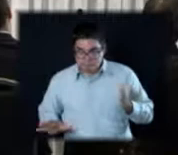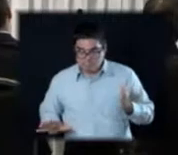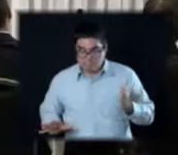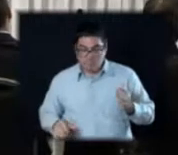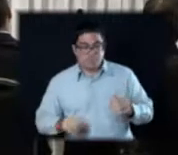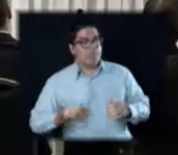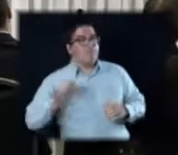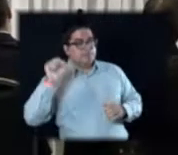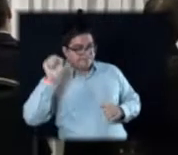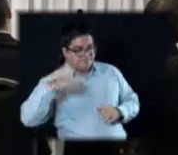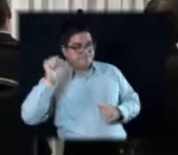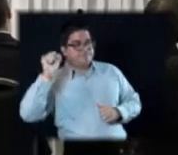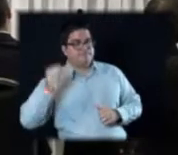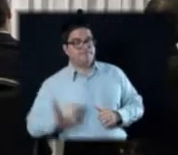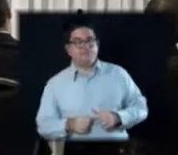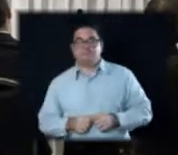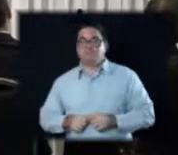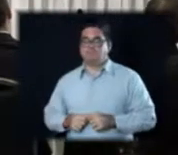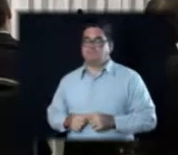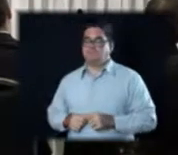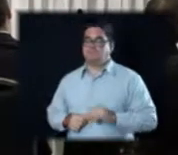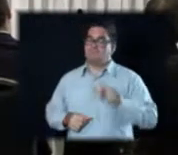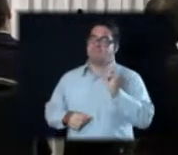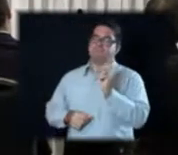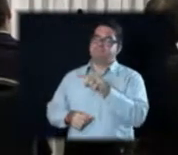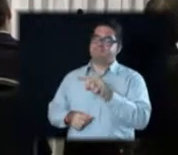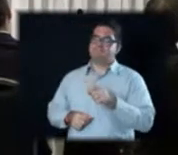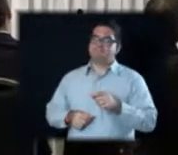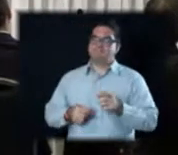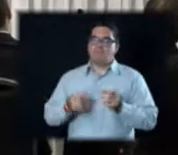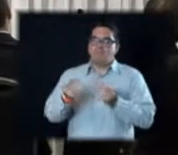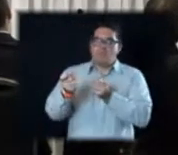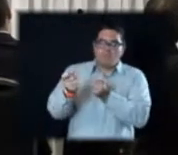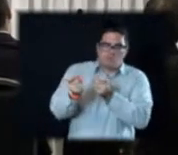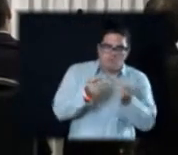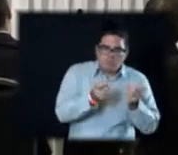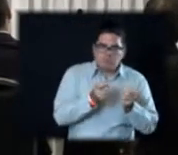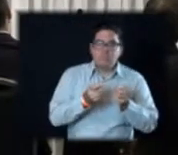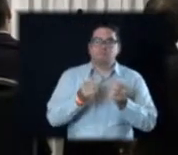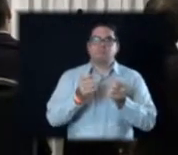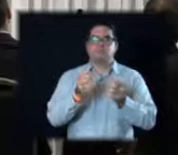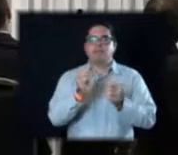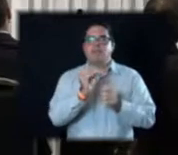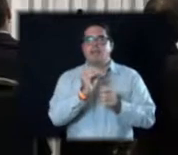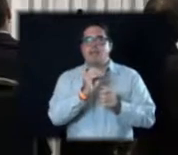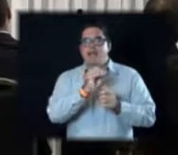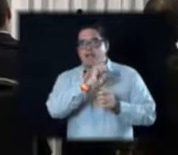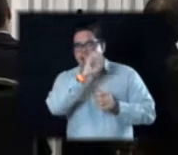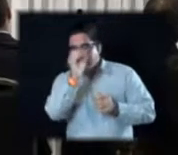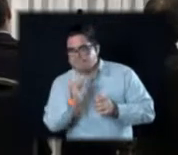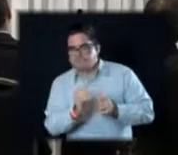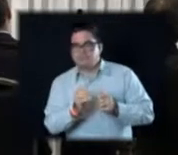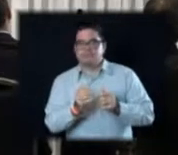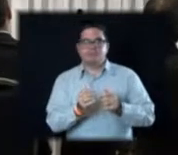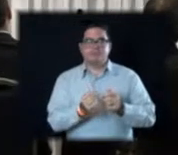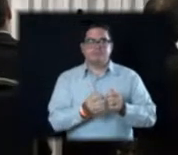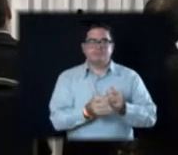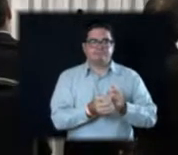manera externa, sí. Y en cuanto a la pregunta que usted hizo sobre el tipo de control y los porcientos